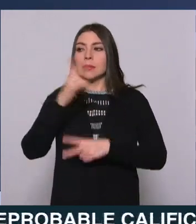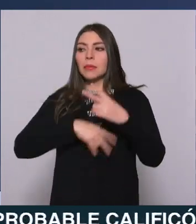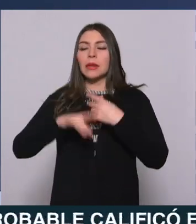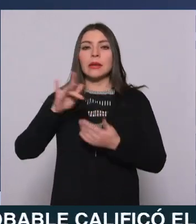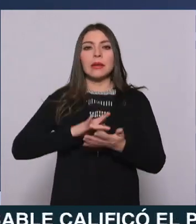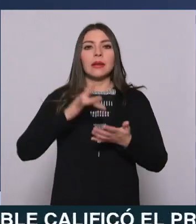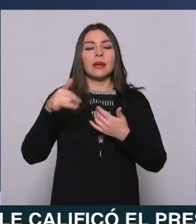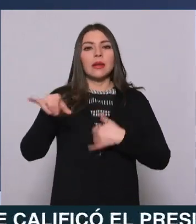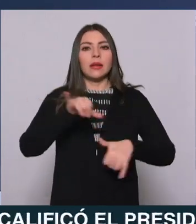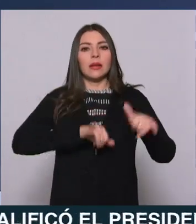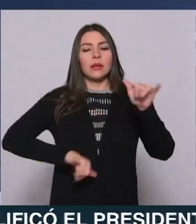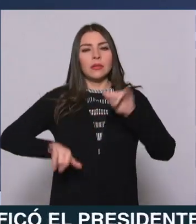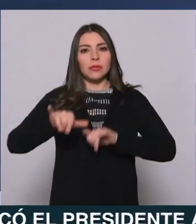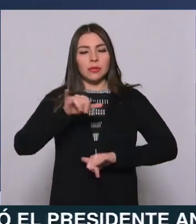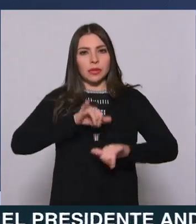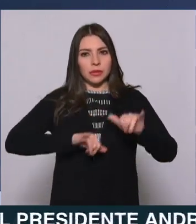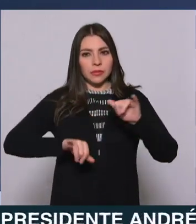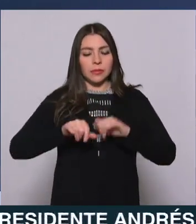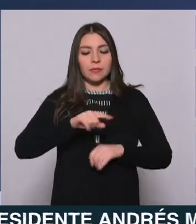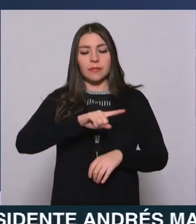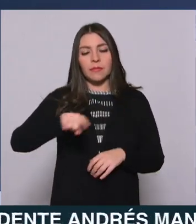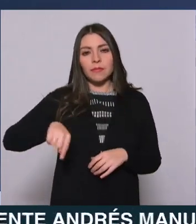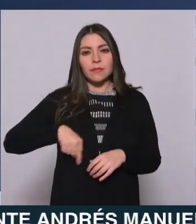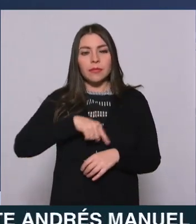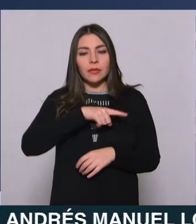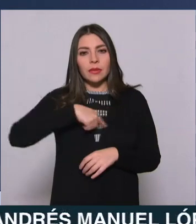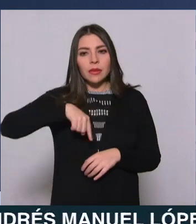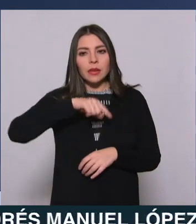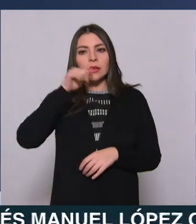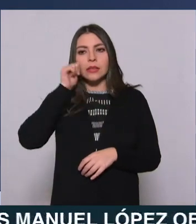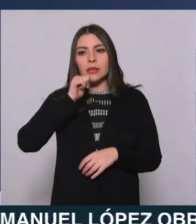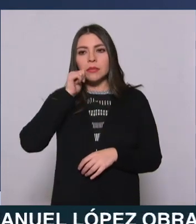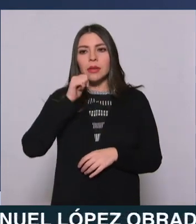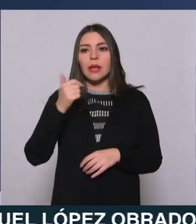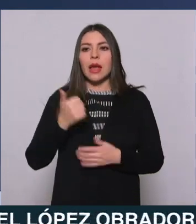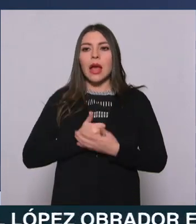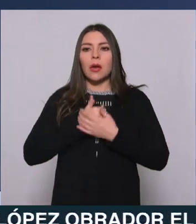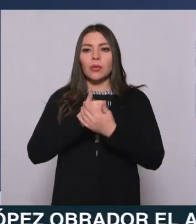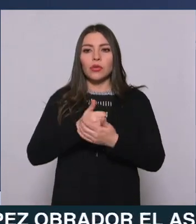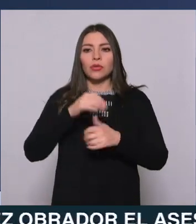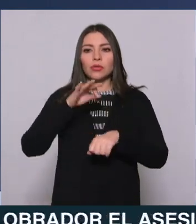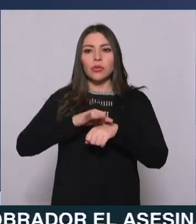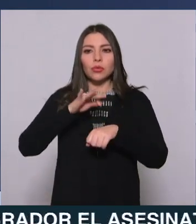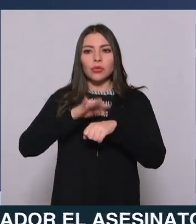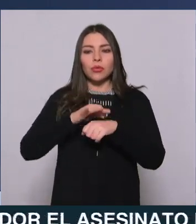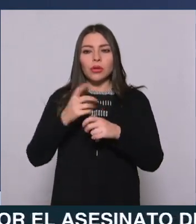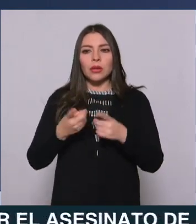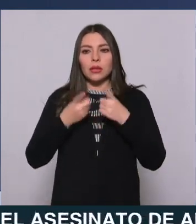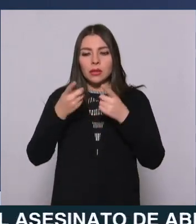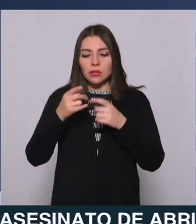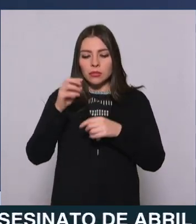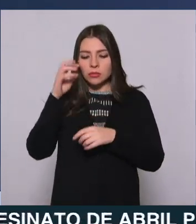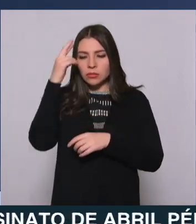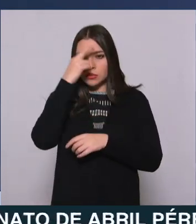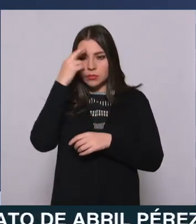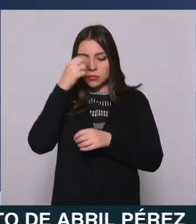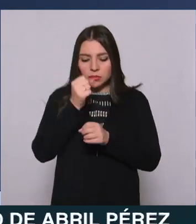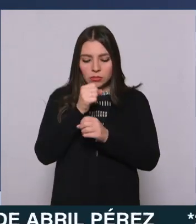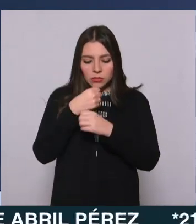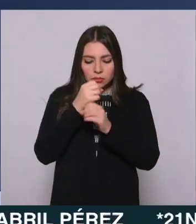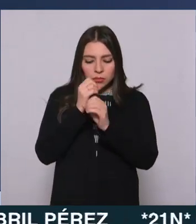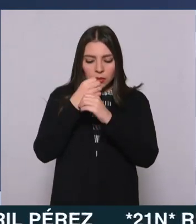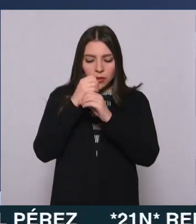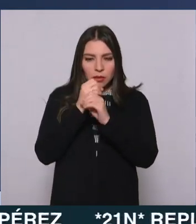clínico. Entonces, nosotros nos dedicamos justamente a otorgarle estas herramientas a los médicos para que ellos puedan ofrecer un